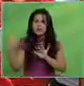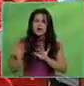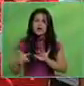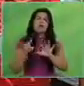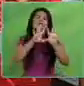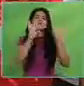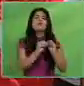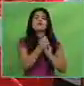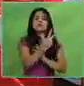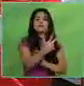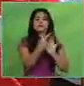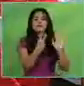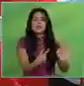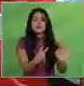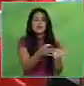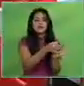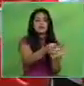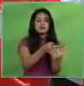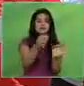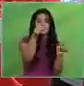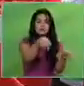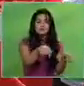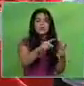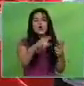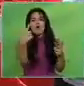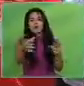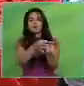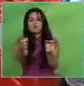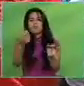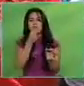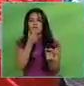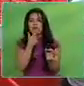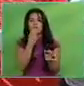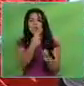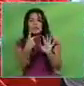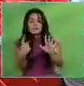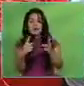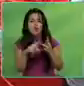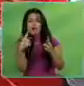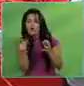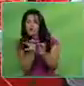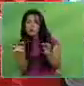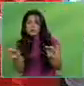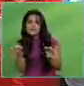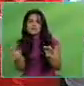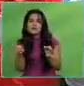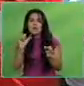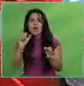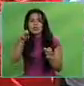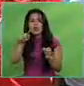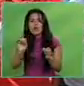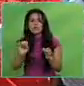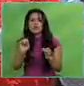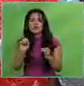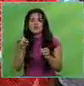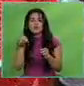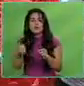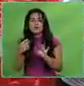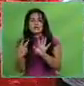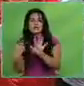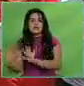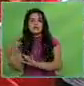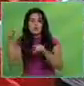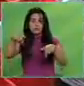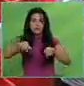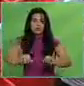hay 37 en Alberto Adriani, 26 en Andrés Bello, 75 en Antonio Pinto Salinas, donde